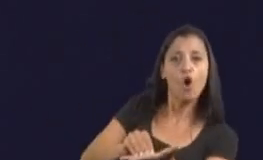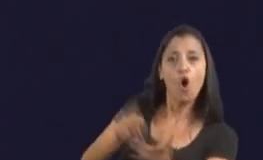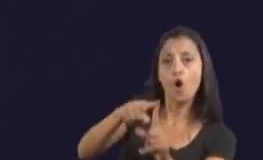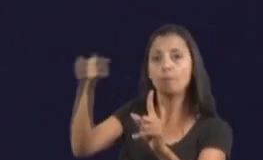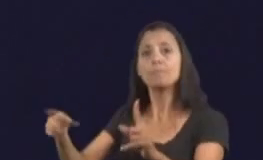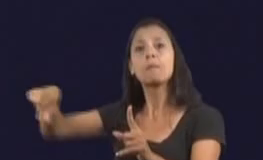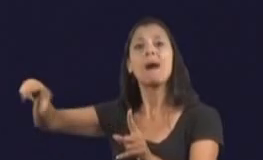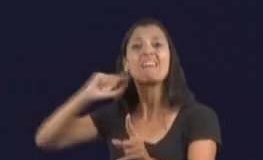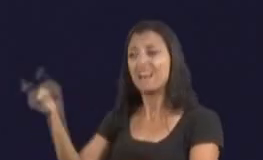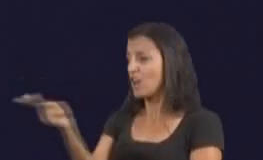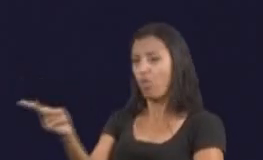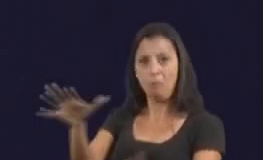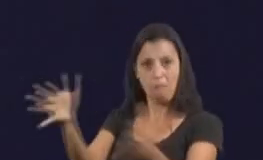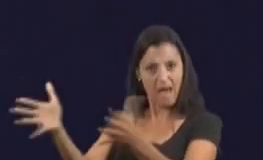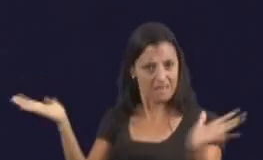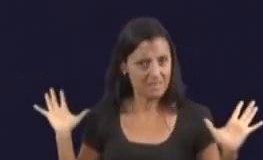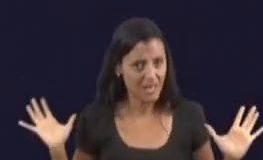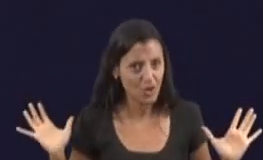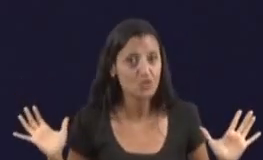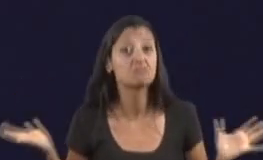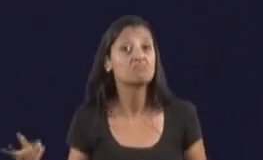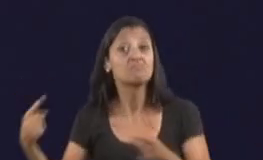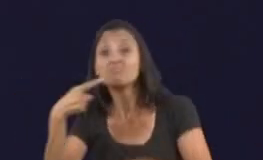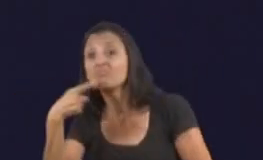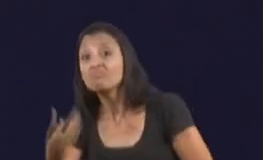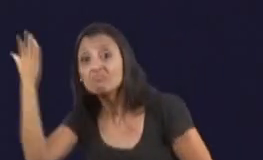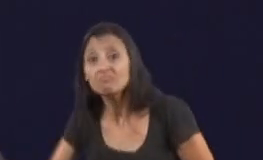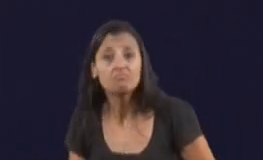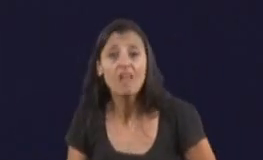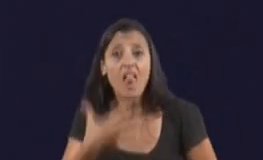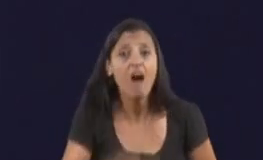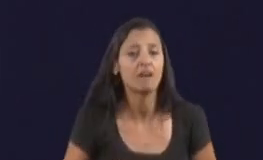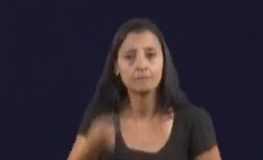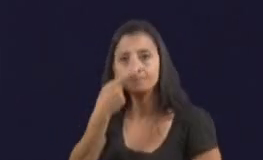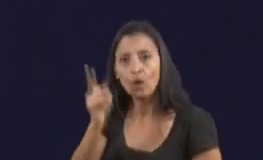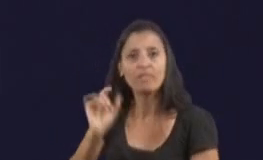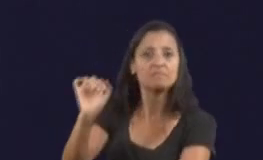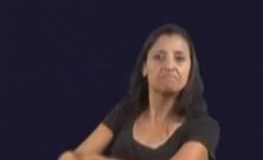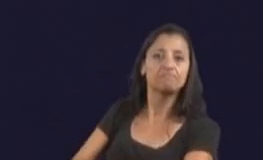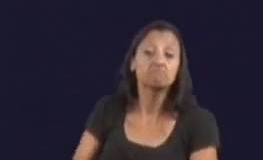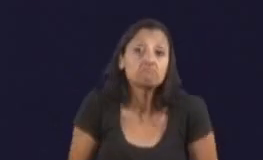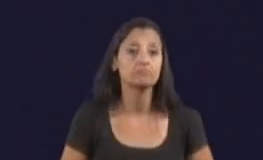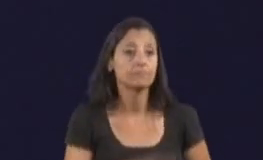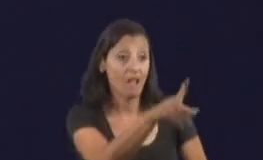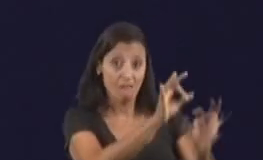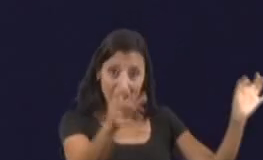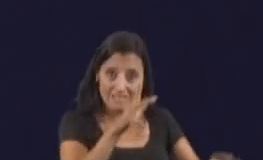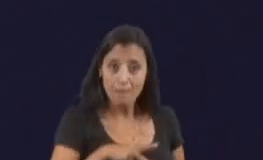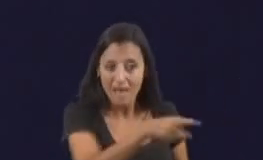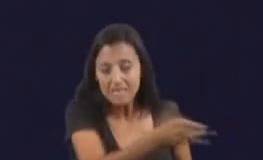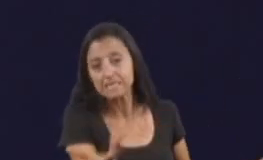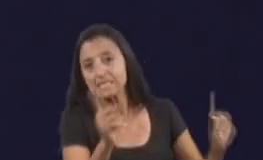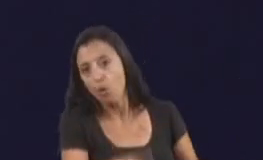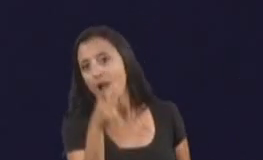Cuéllar, así que bueno, nada, lo que diga Parrilli la verdad que nos interesa poco, pero a tu frase, como para no dejarte